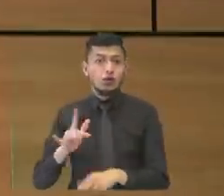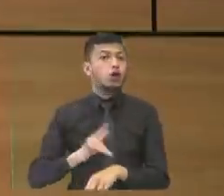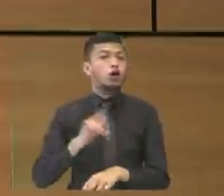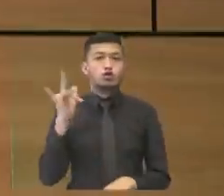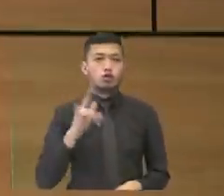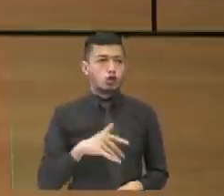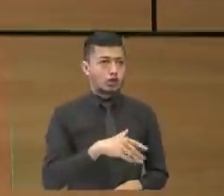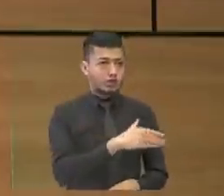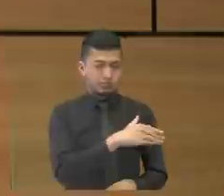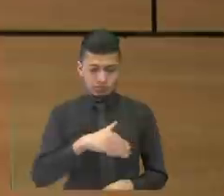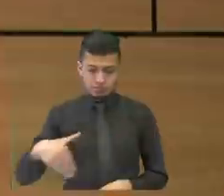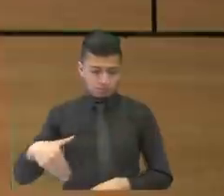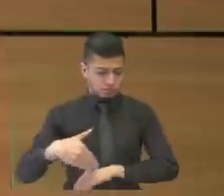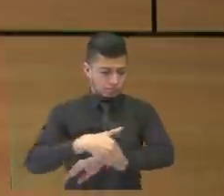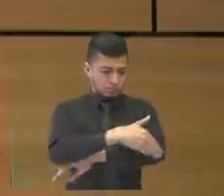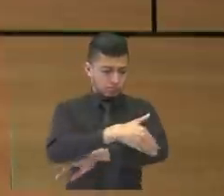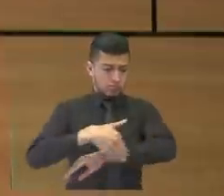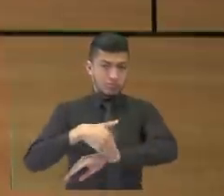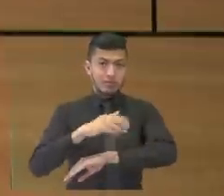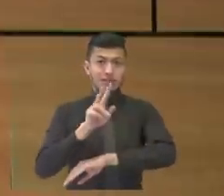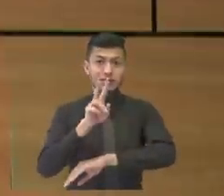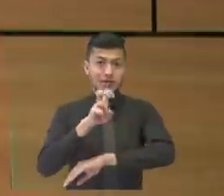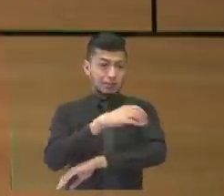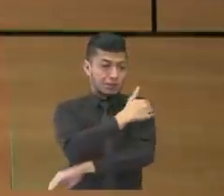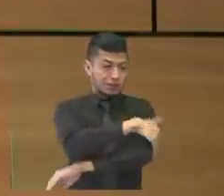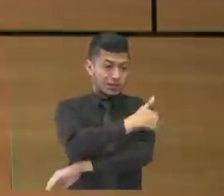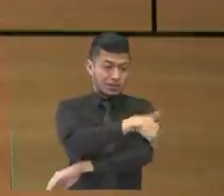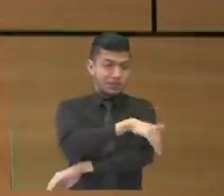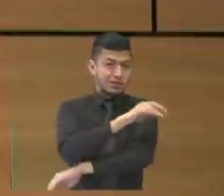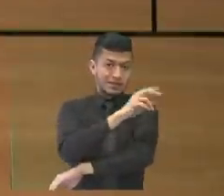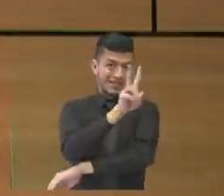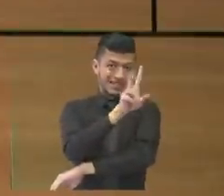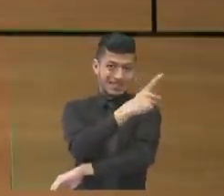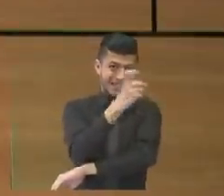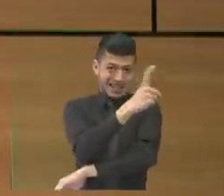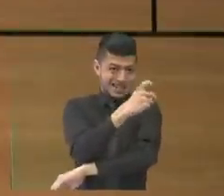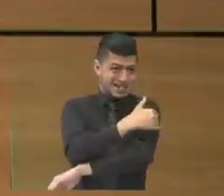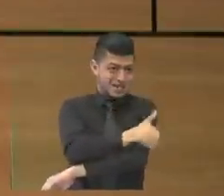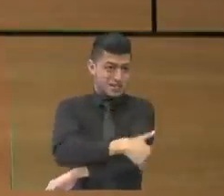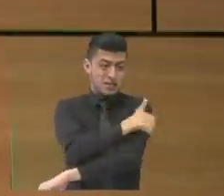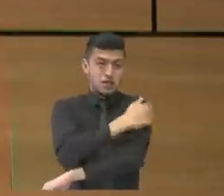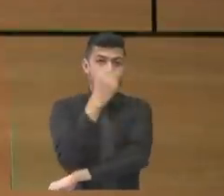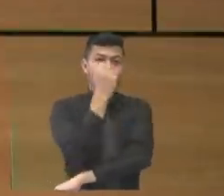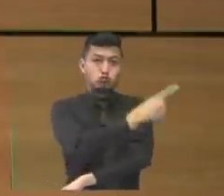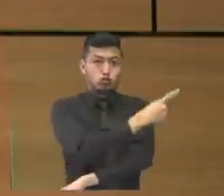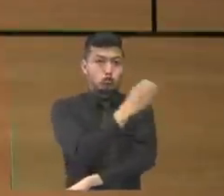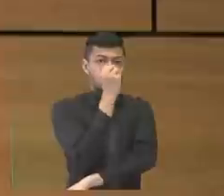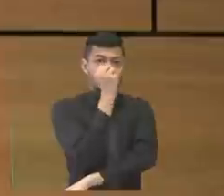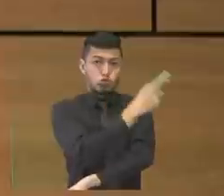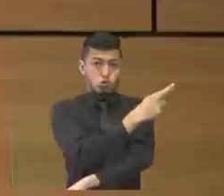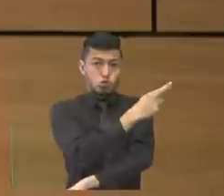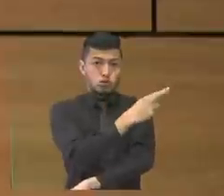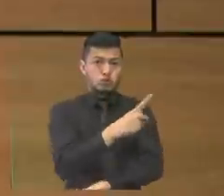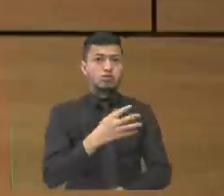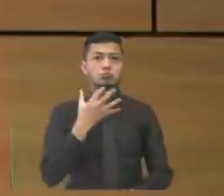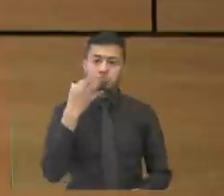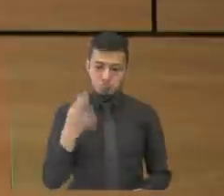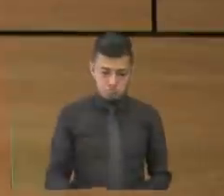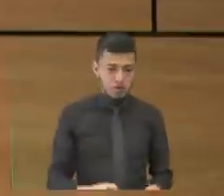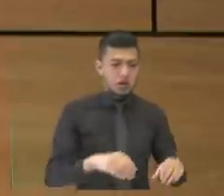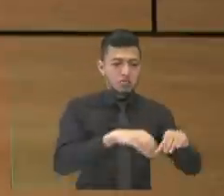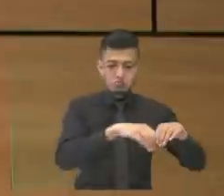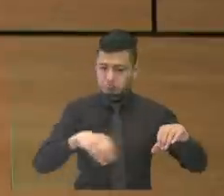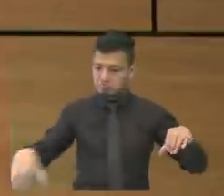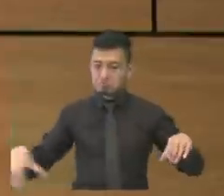todas las intersecciones de la séptima, de la 100 hacia el centro. Con lo cual, de verdad se vuelve un muro que divide toda la